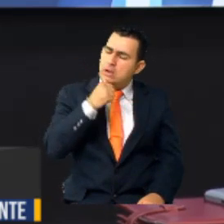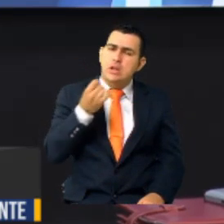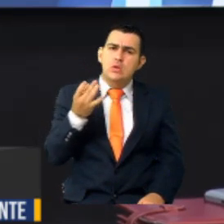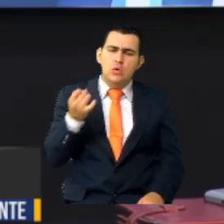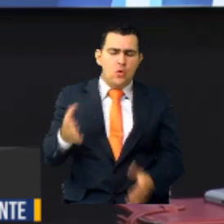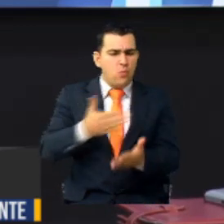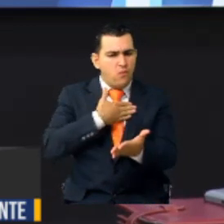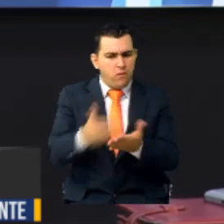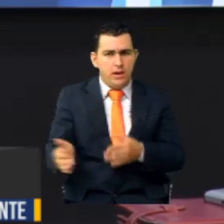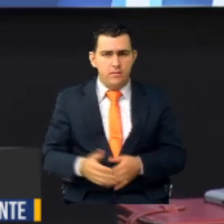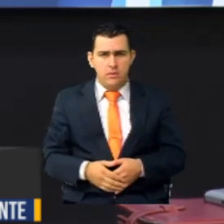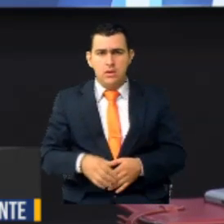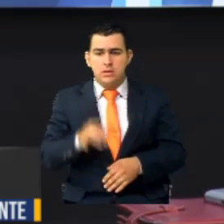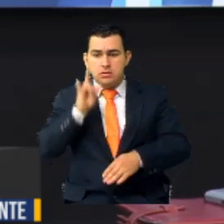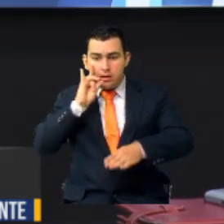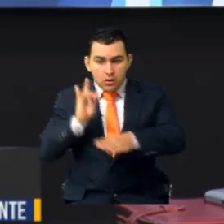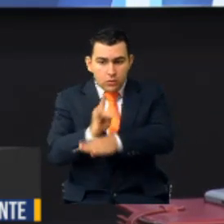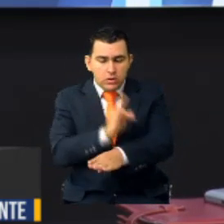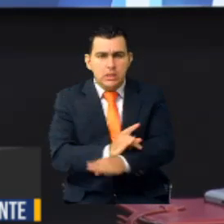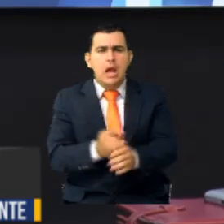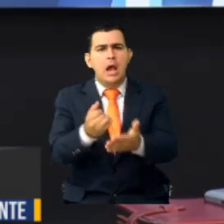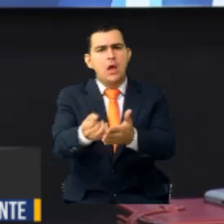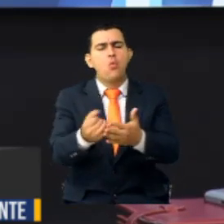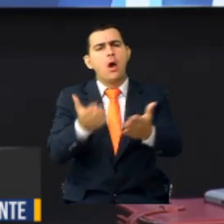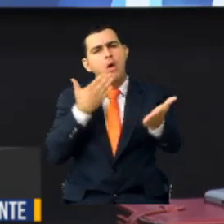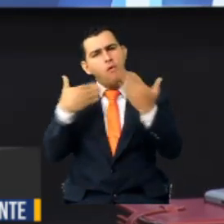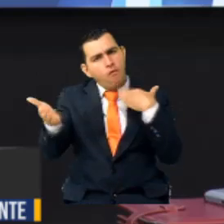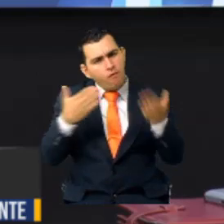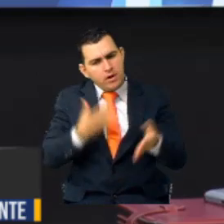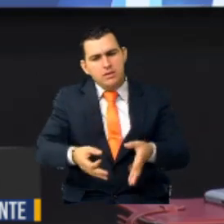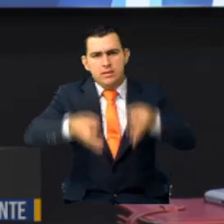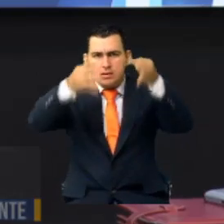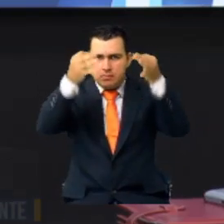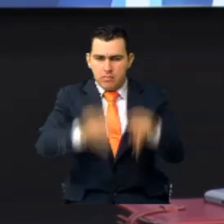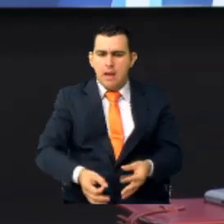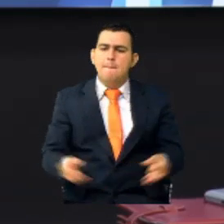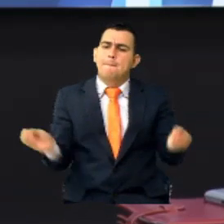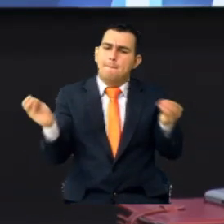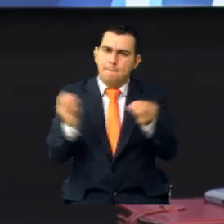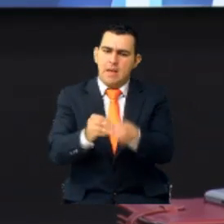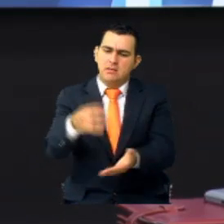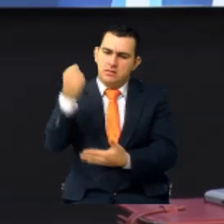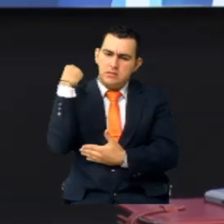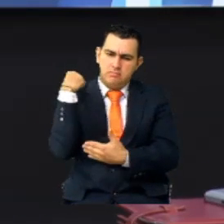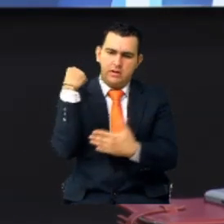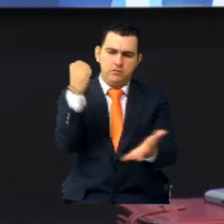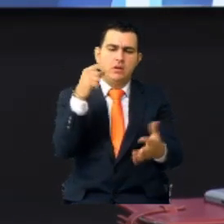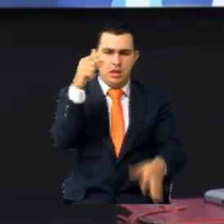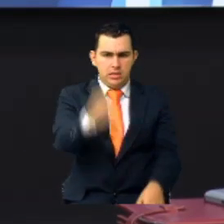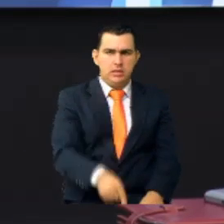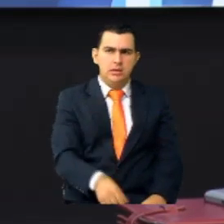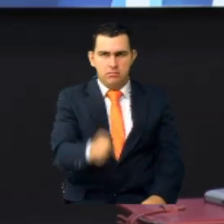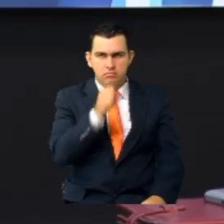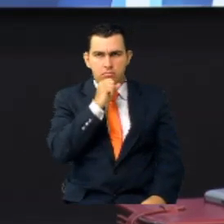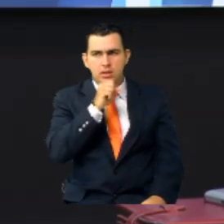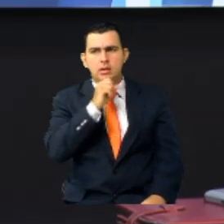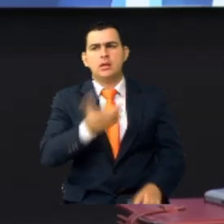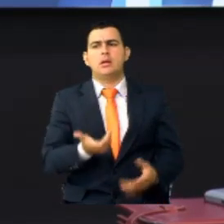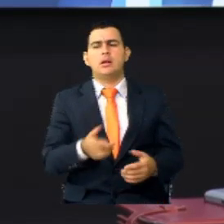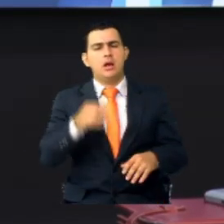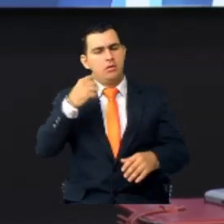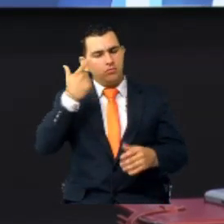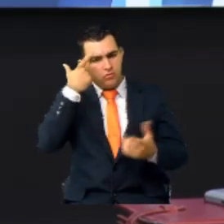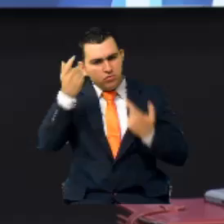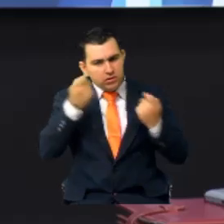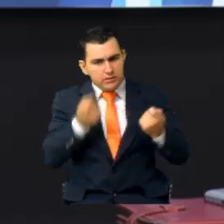La seguridad va a generar confianza, credibilidad y mayor inversión en esa Barranca Bermeja industrial, logística